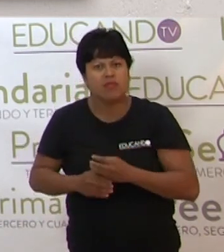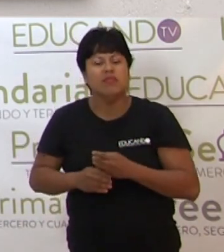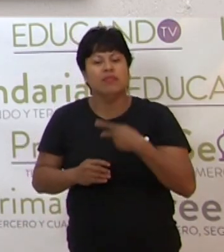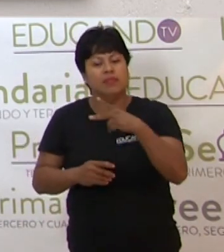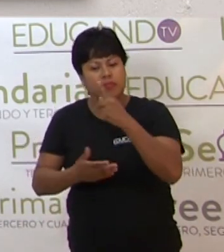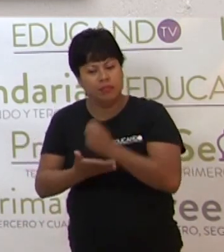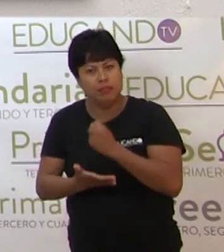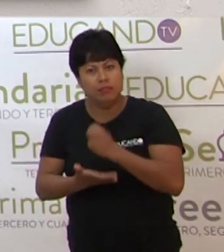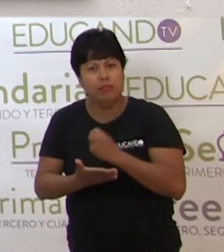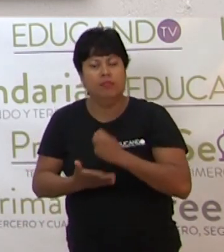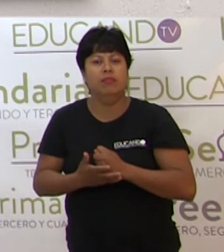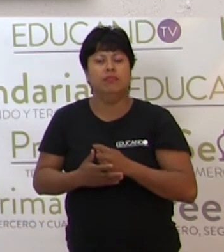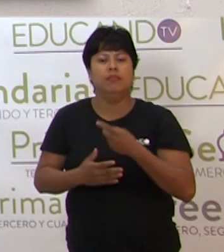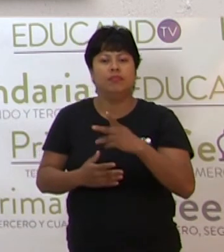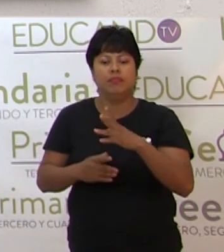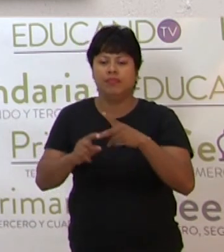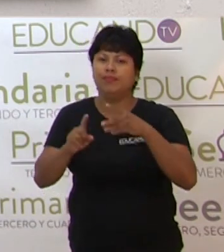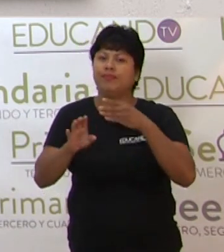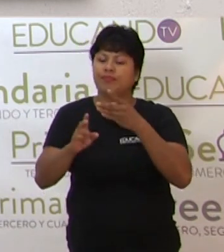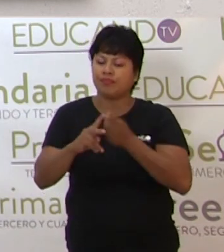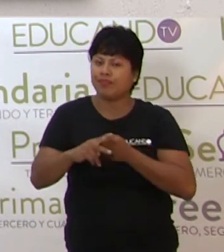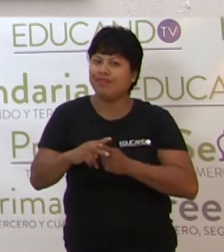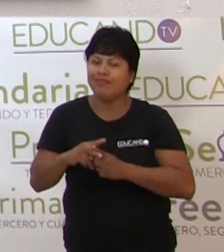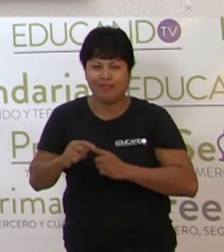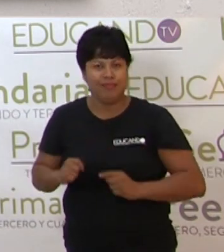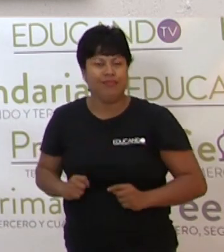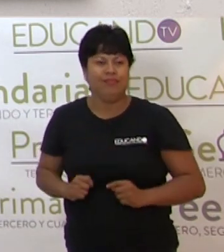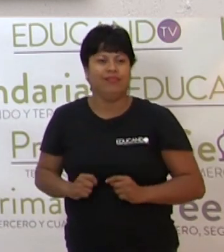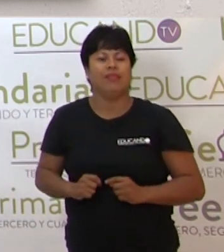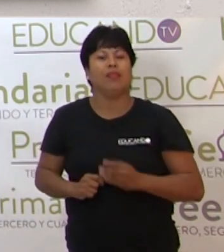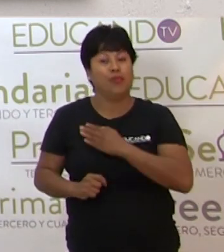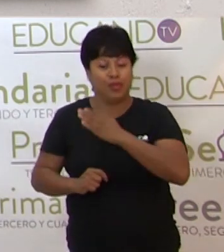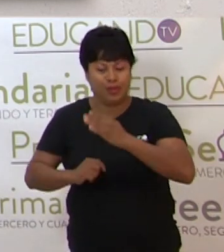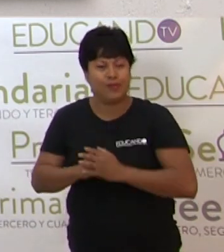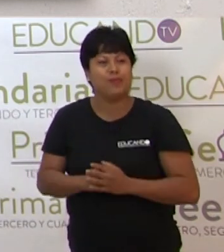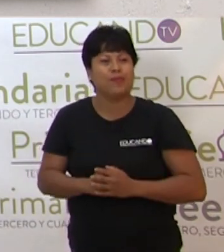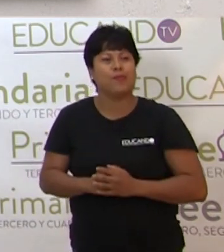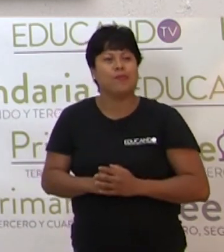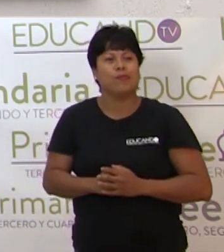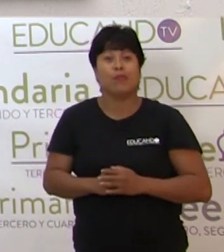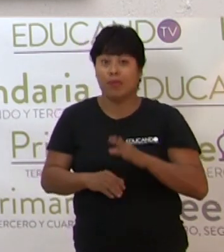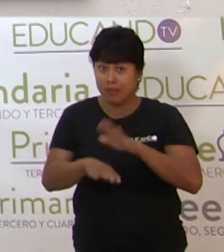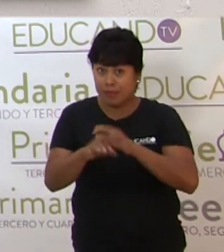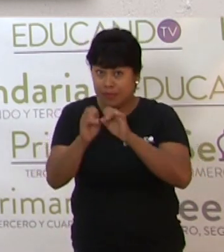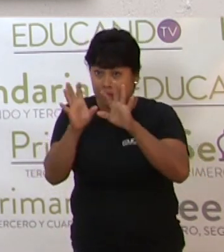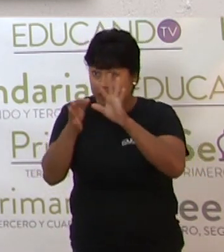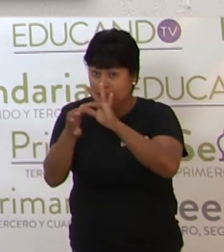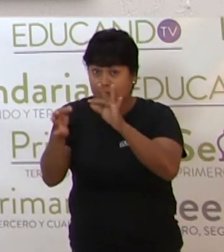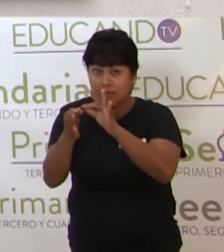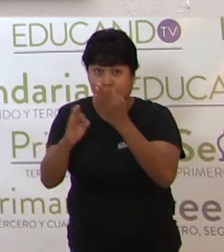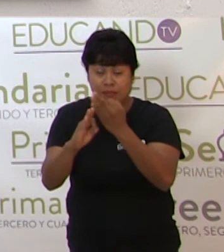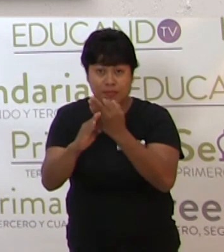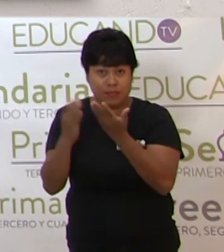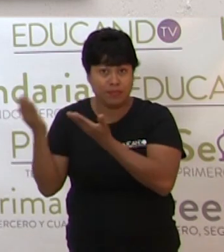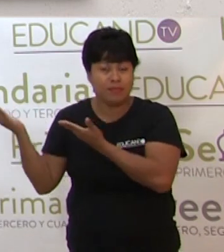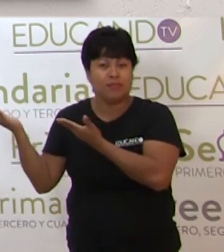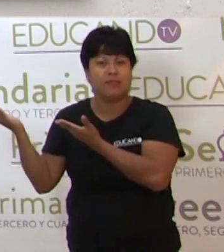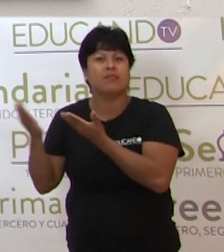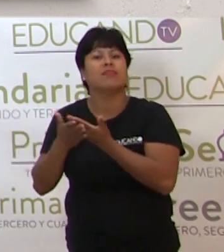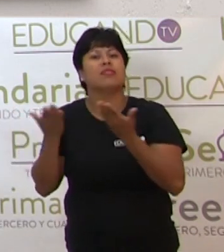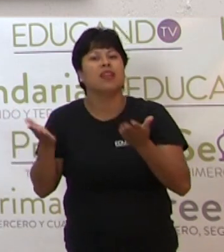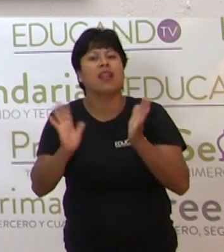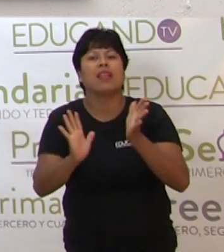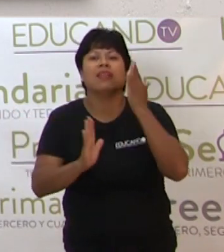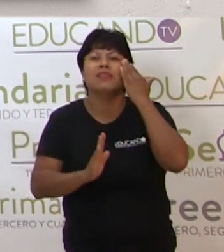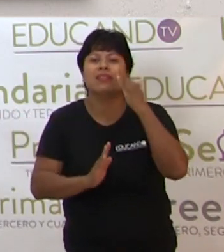sus tareas de trigonometría, ¿sí? Bueno, ¿quedó claro? ¿Sí? Ahora ya